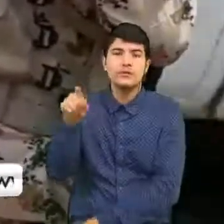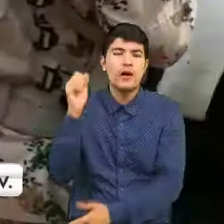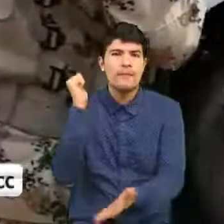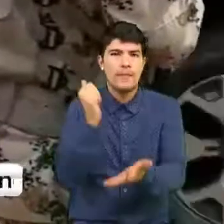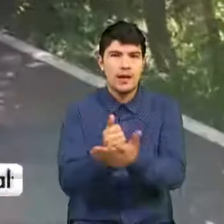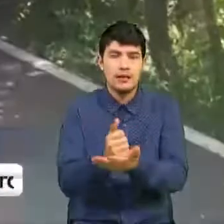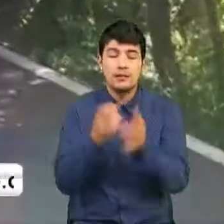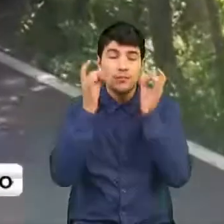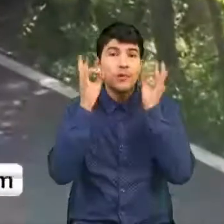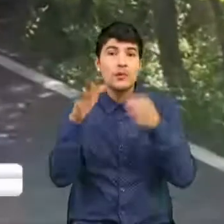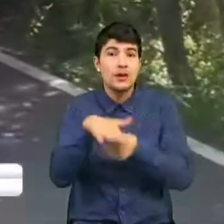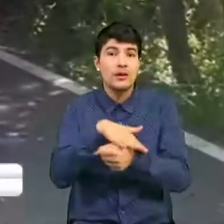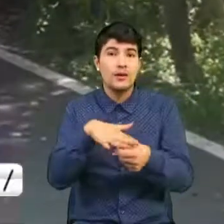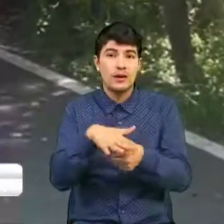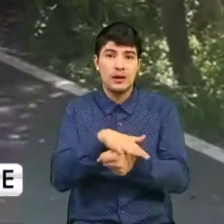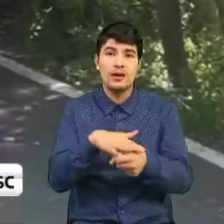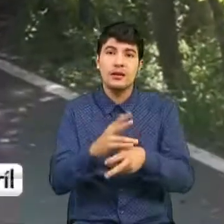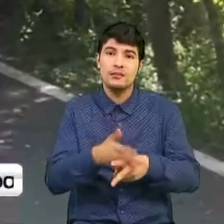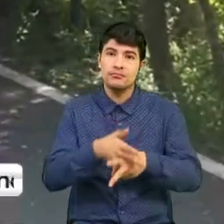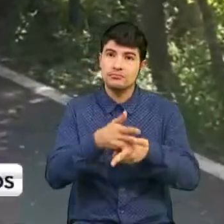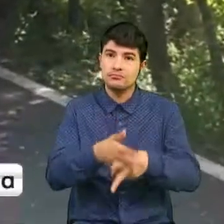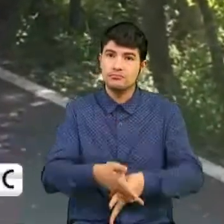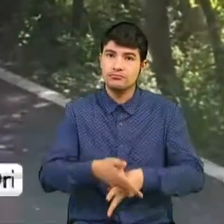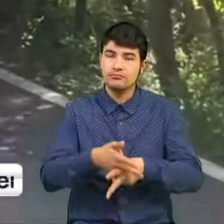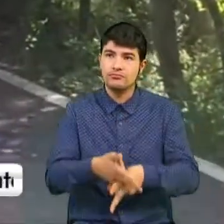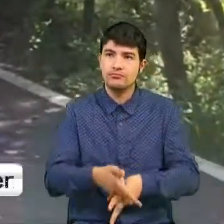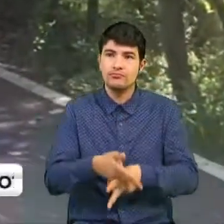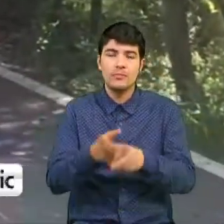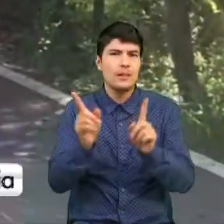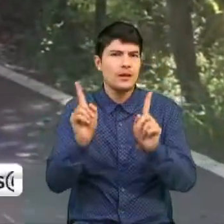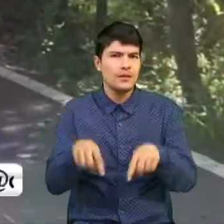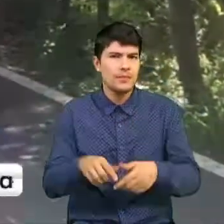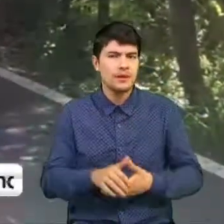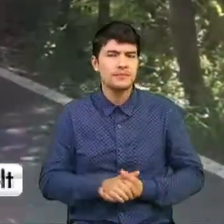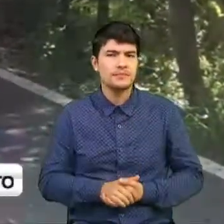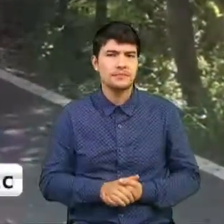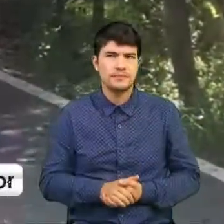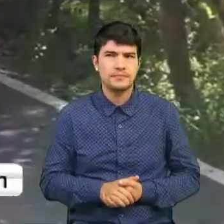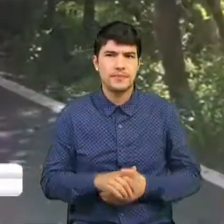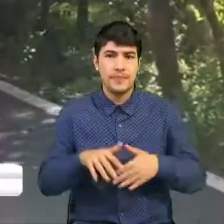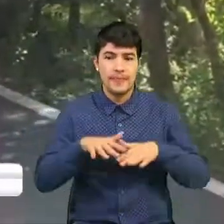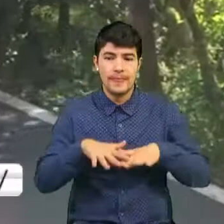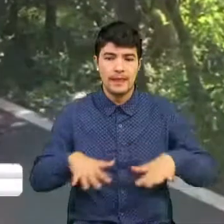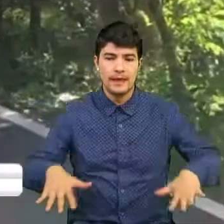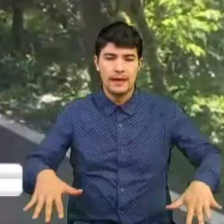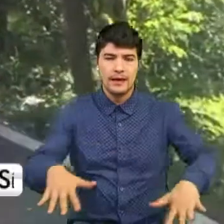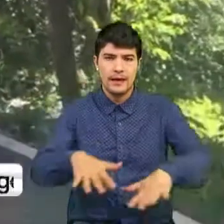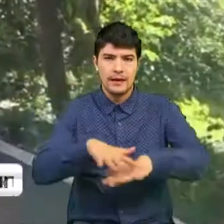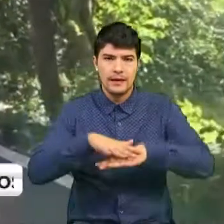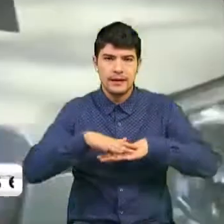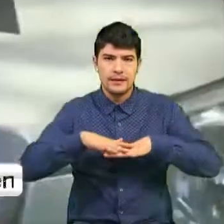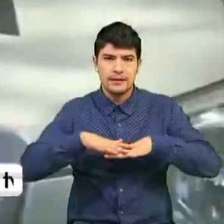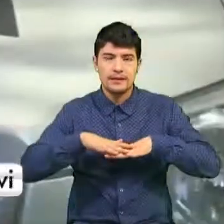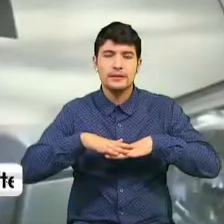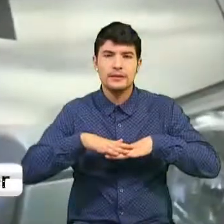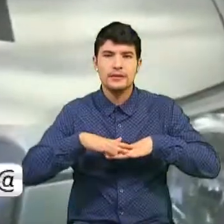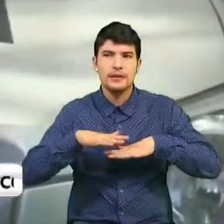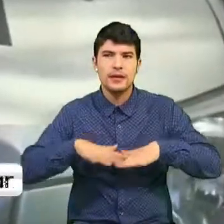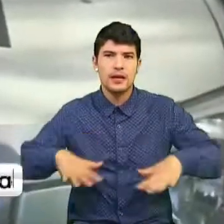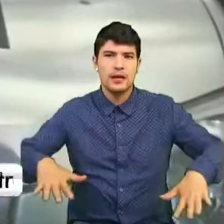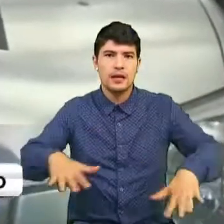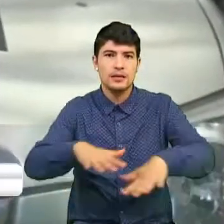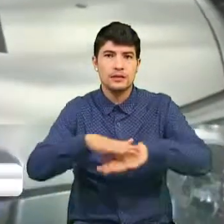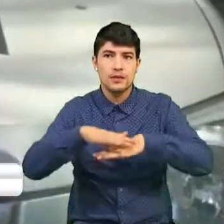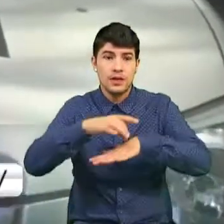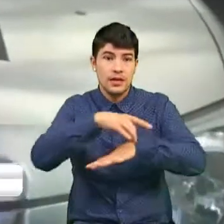en la situación de seguridad incluso en las zonas en que que han sido